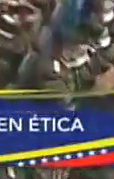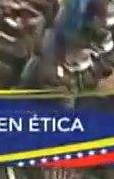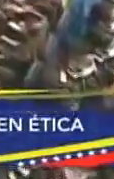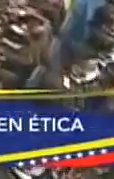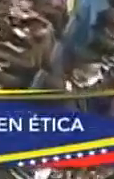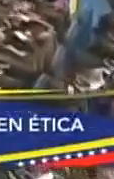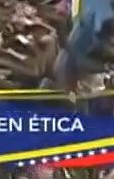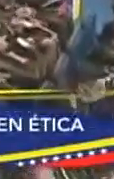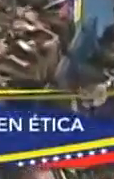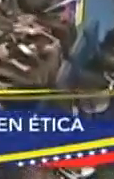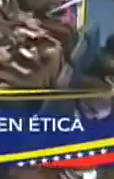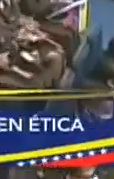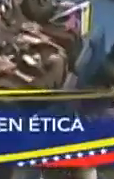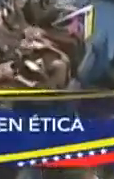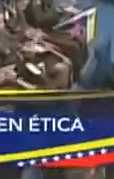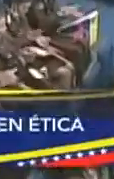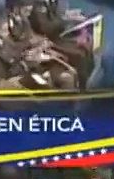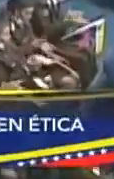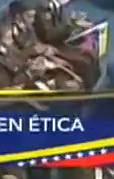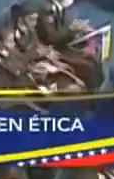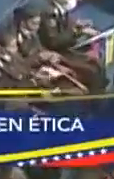con capacidad.